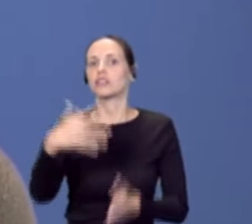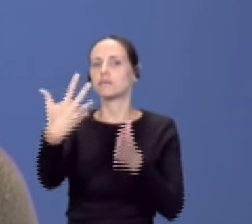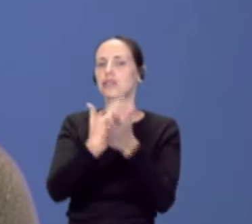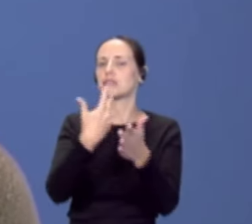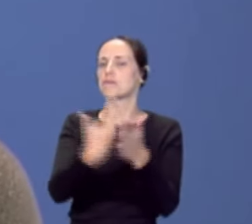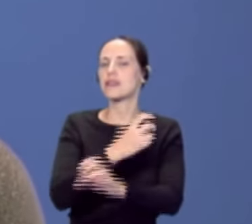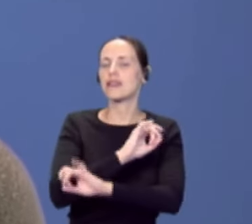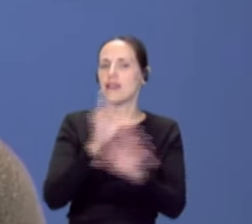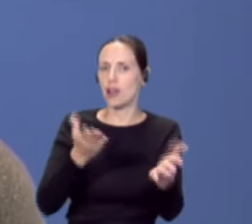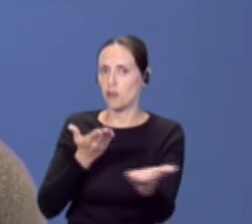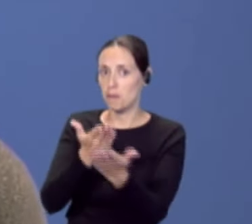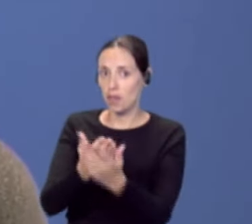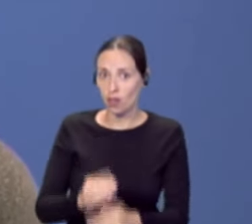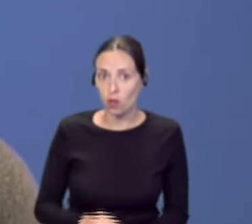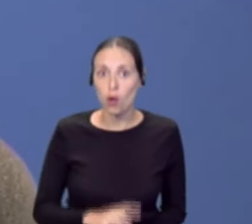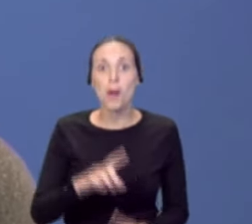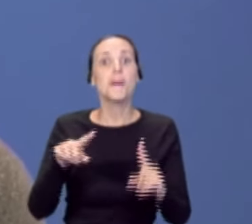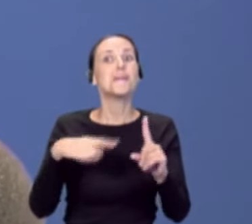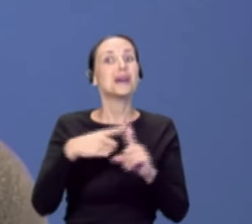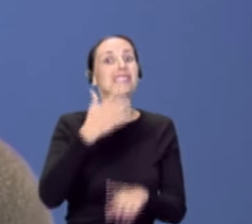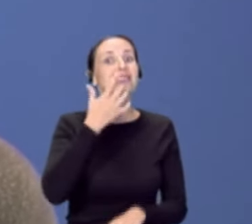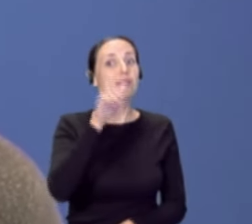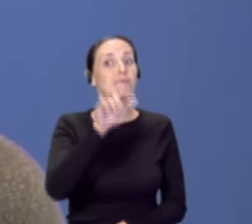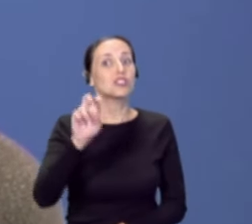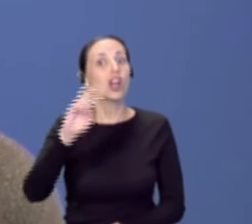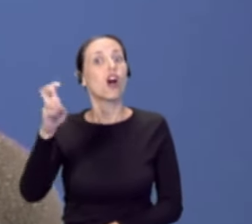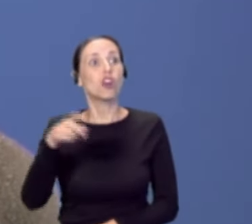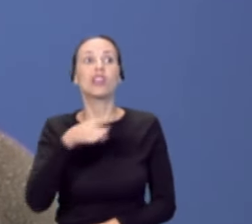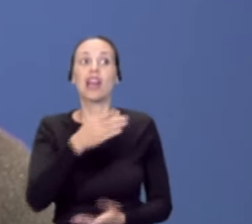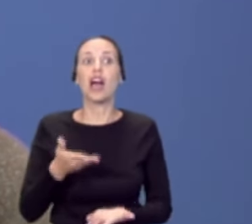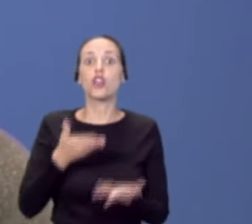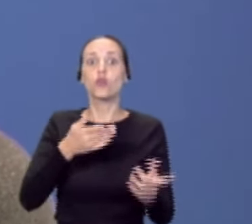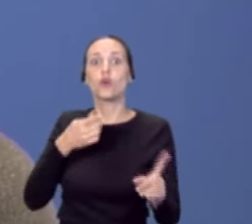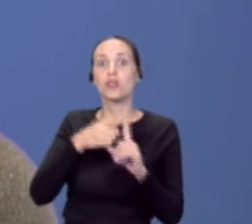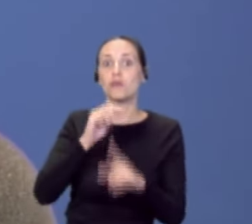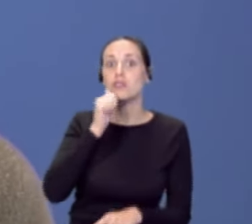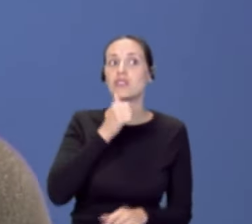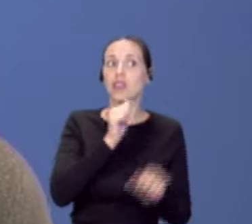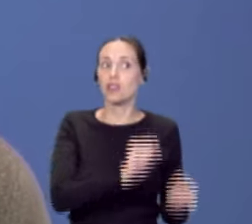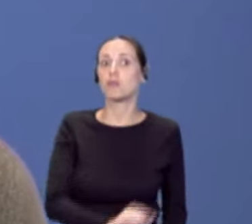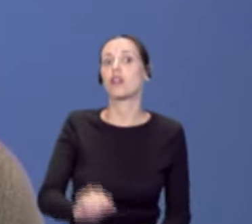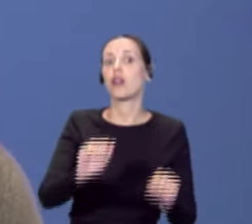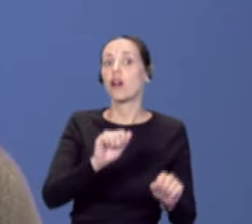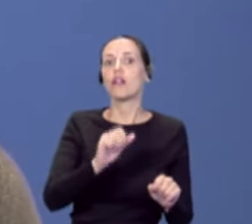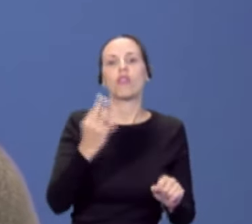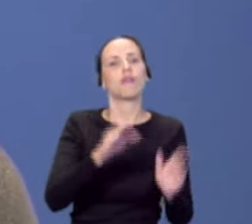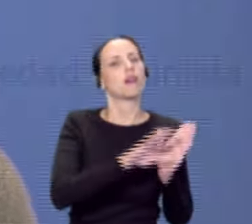alguien más colaboró en encubrir todo este tipo de informaciones, que sea apartado.